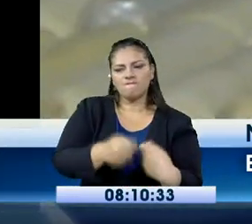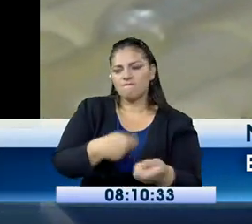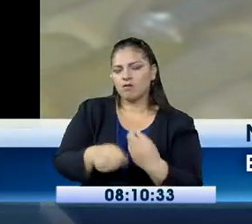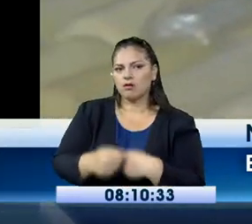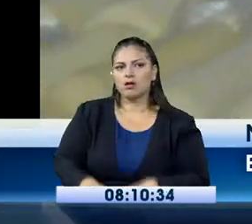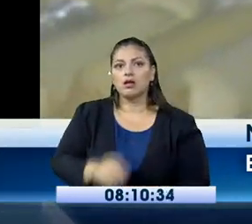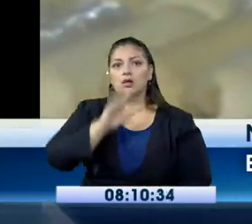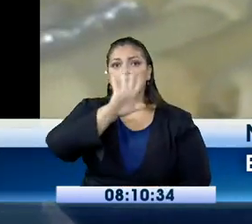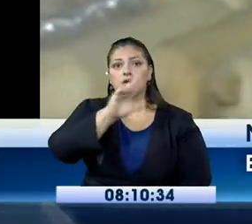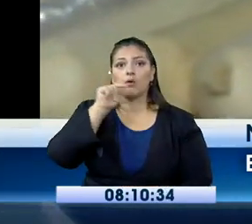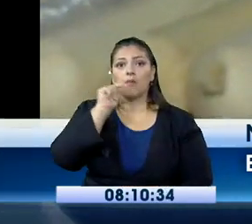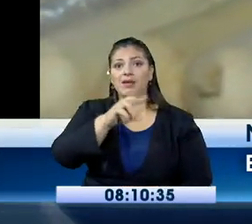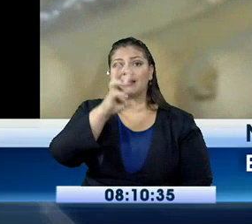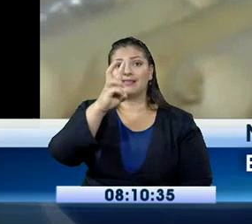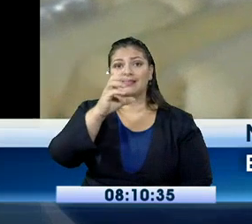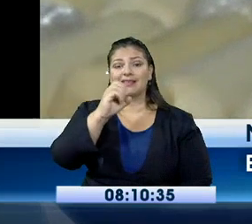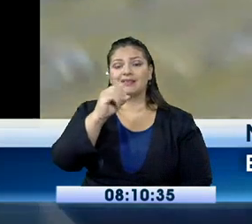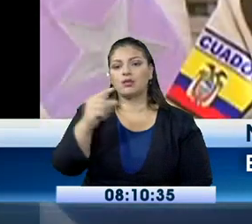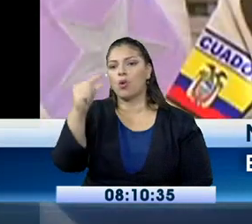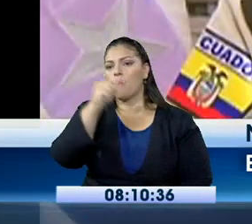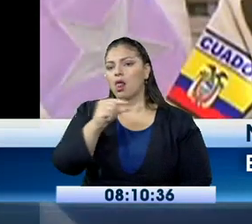5.660 gramos de heroína,